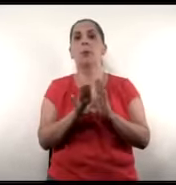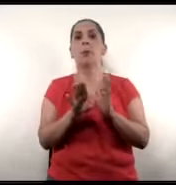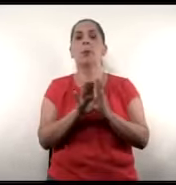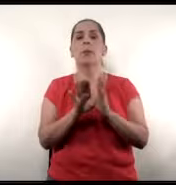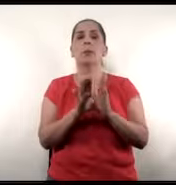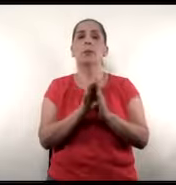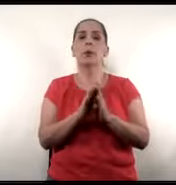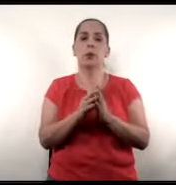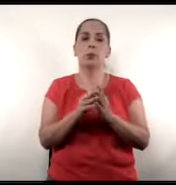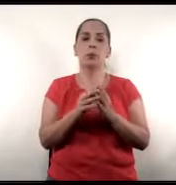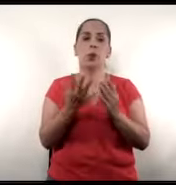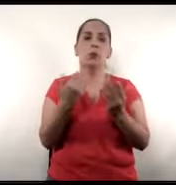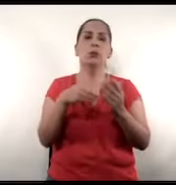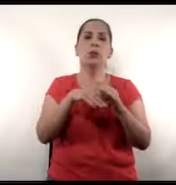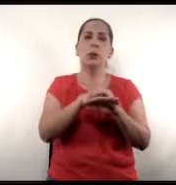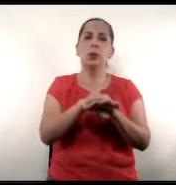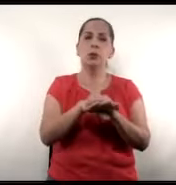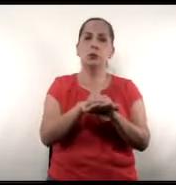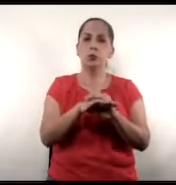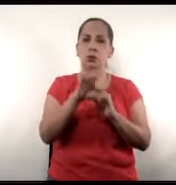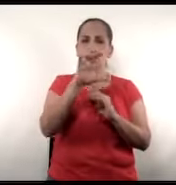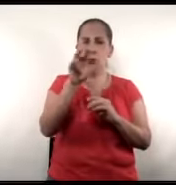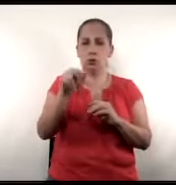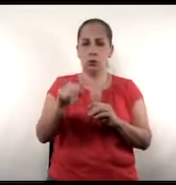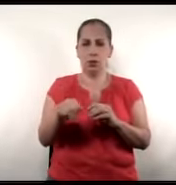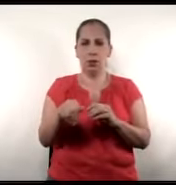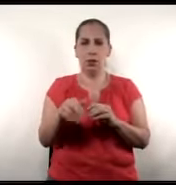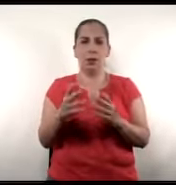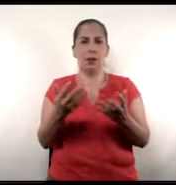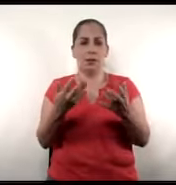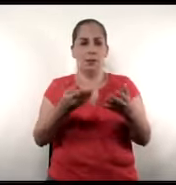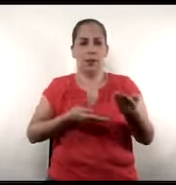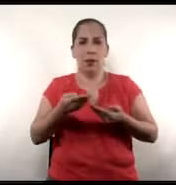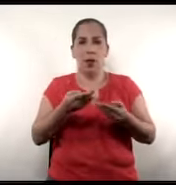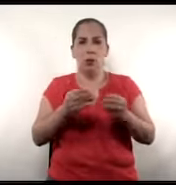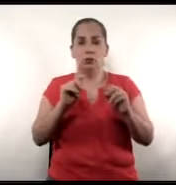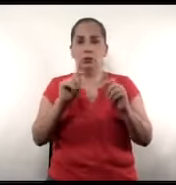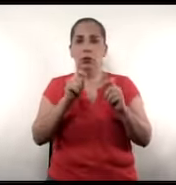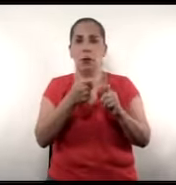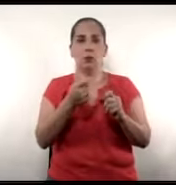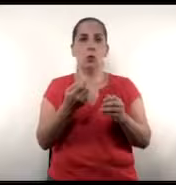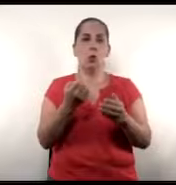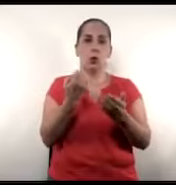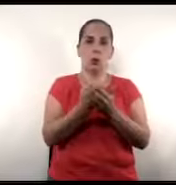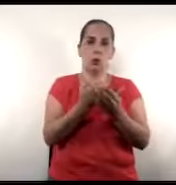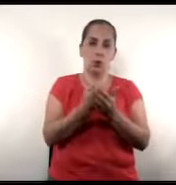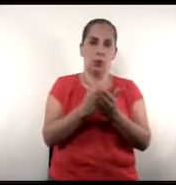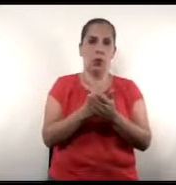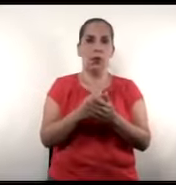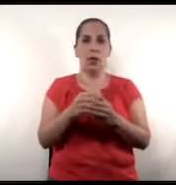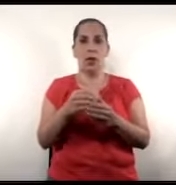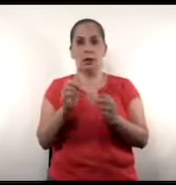Estado costarricense en mercados clave como la energía, como los seguros, como las finanzas, los bancos,